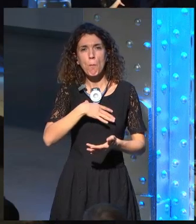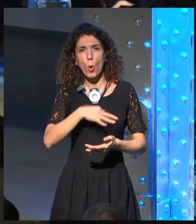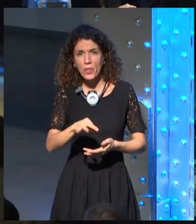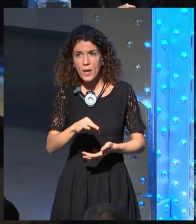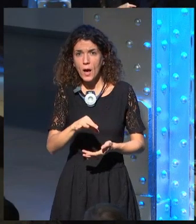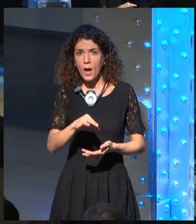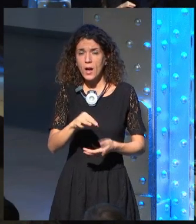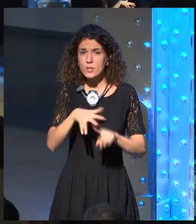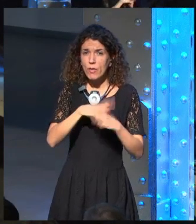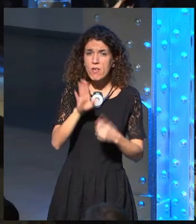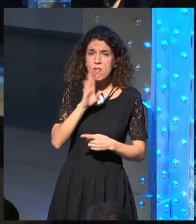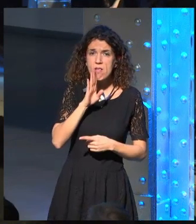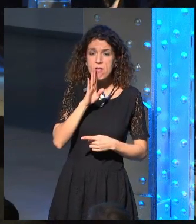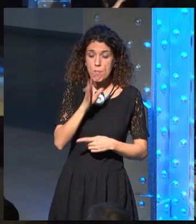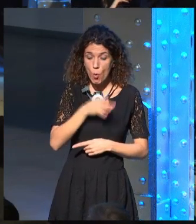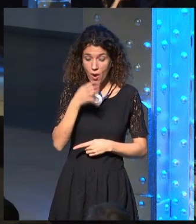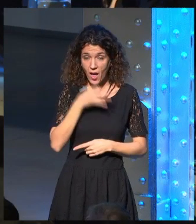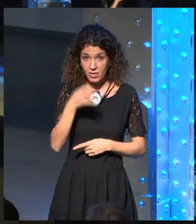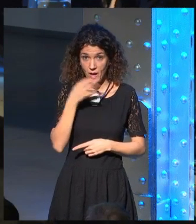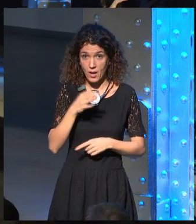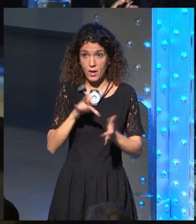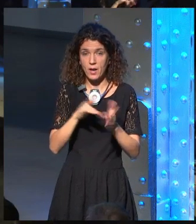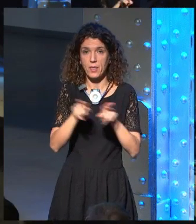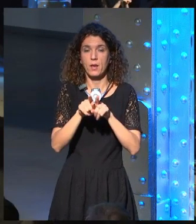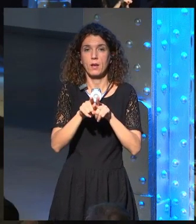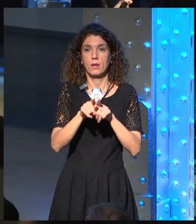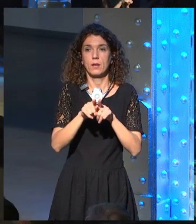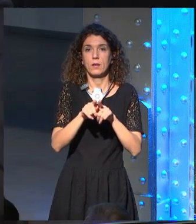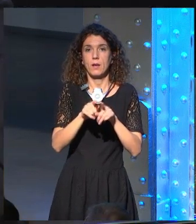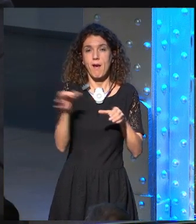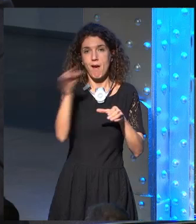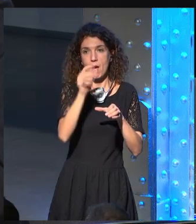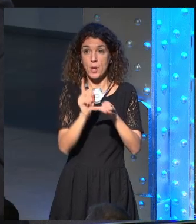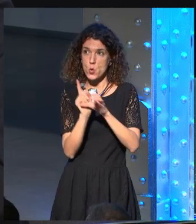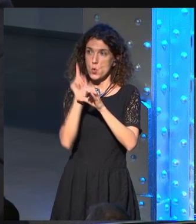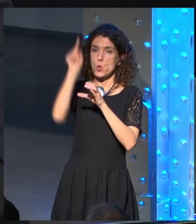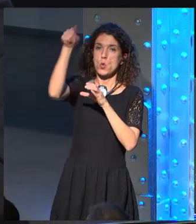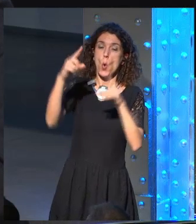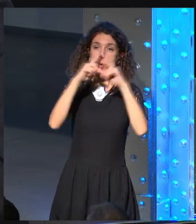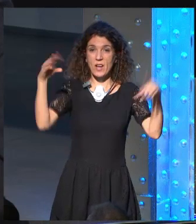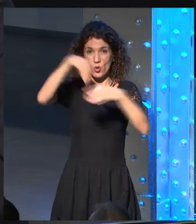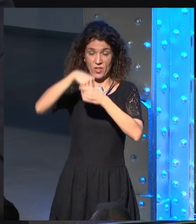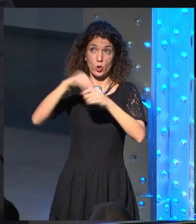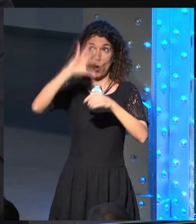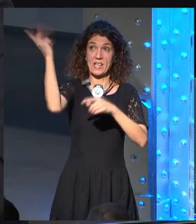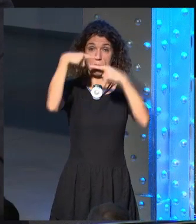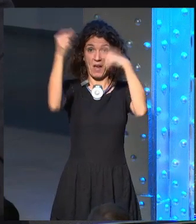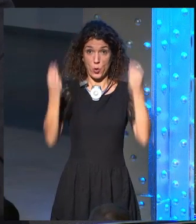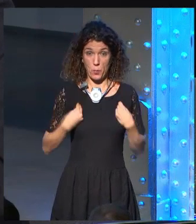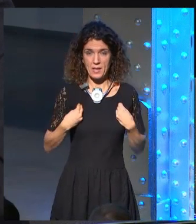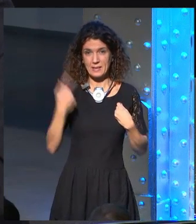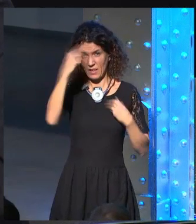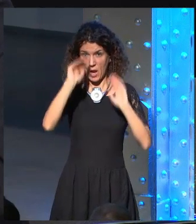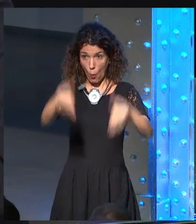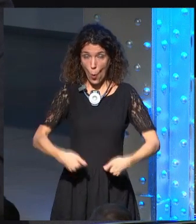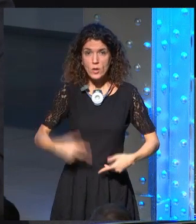pasar aquella tarde en la que se metió en la Soyuz para pasar un año entero en el espacio? ¿Sabía que a la vuelta